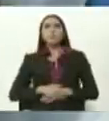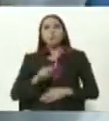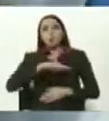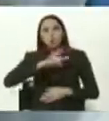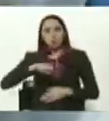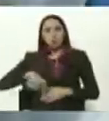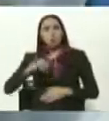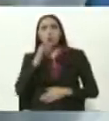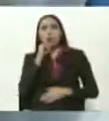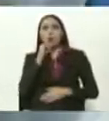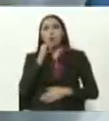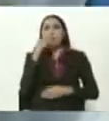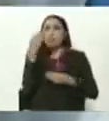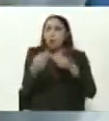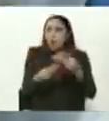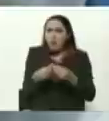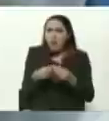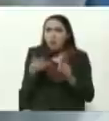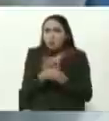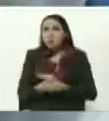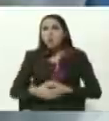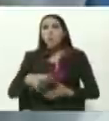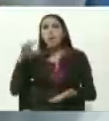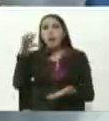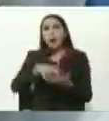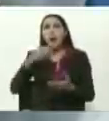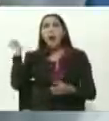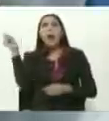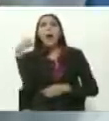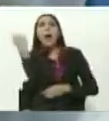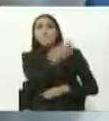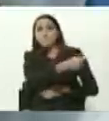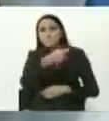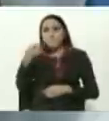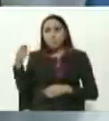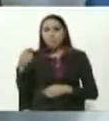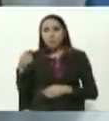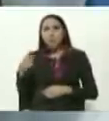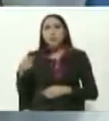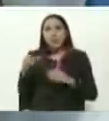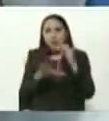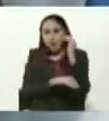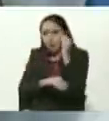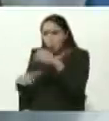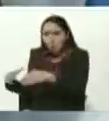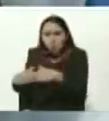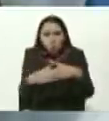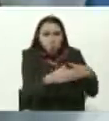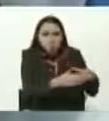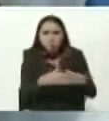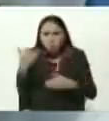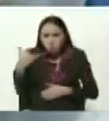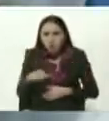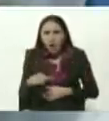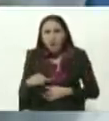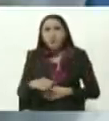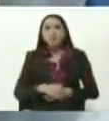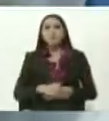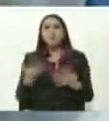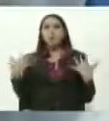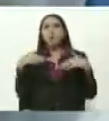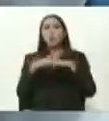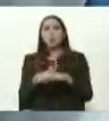hablar de una trama ocurrida en el estado Apure, que vincula a la delincuencia organizada y a otros